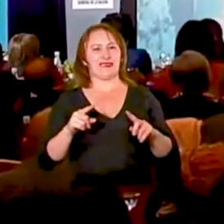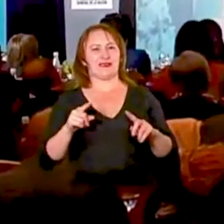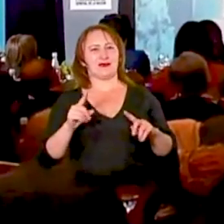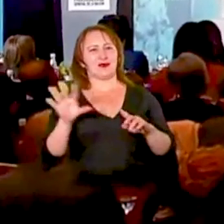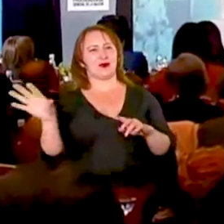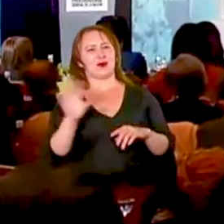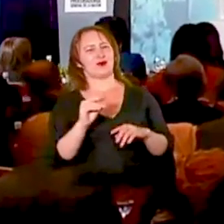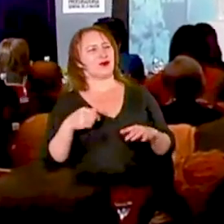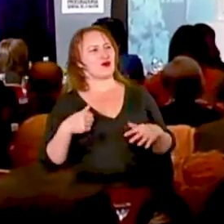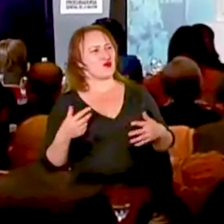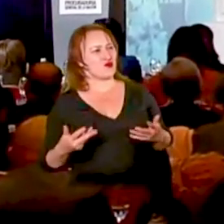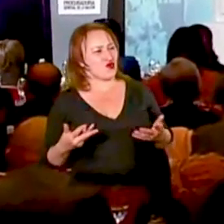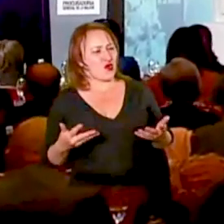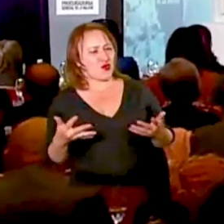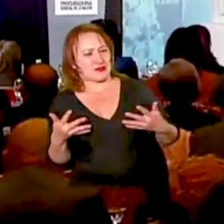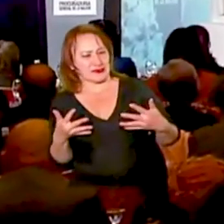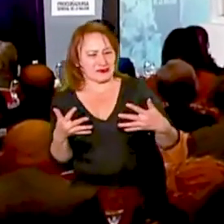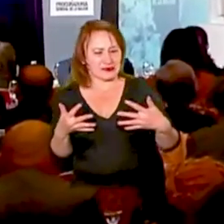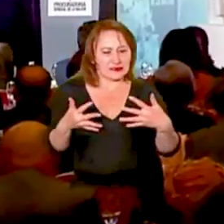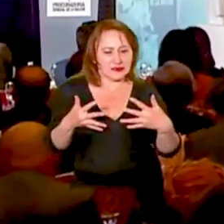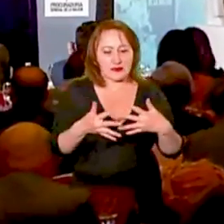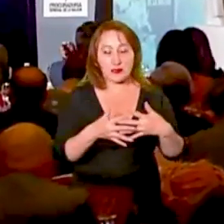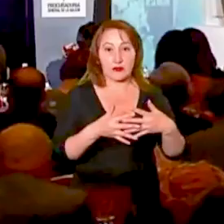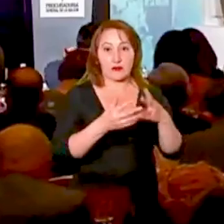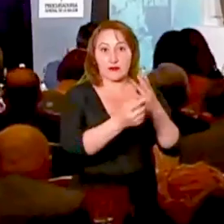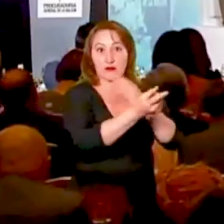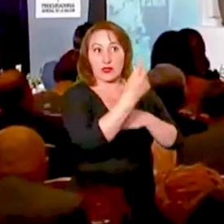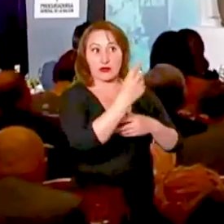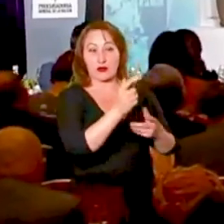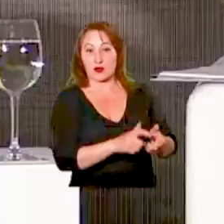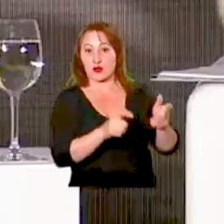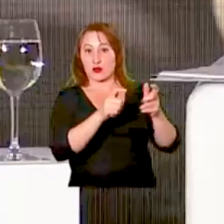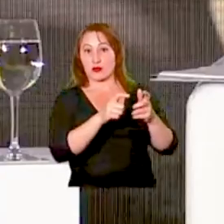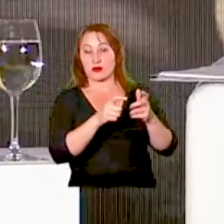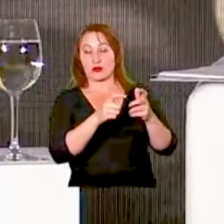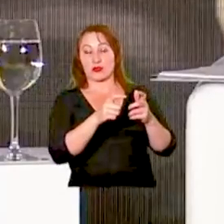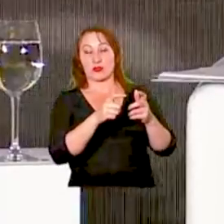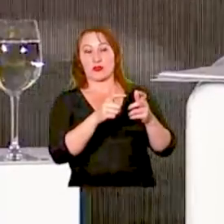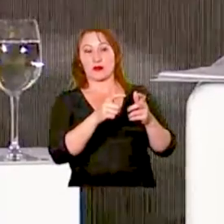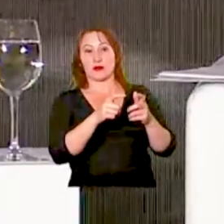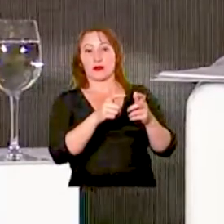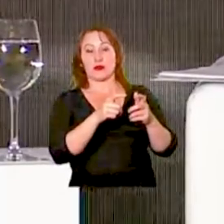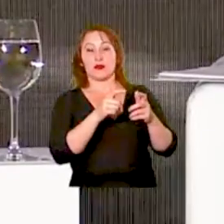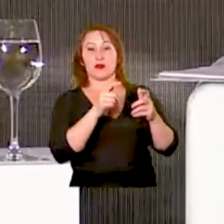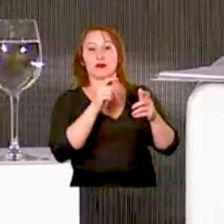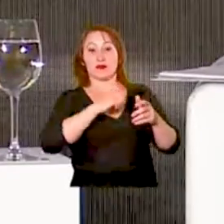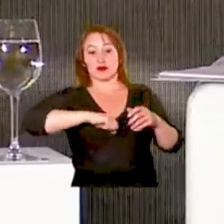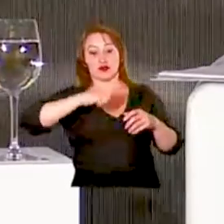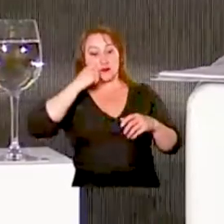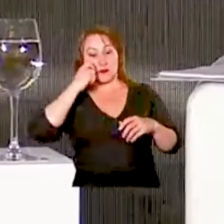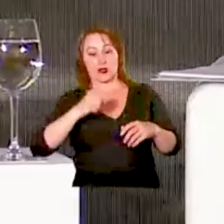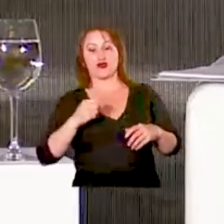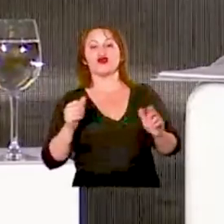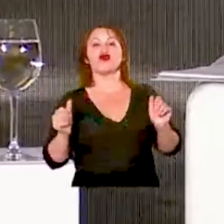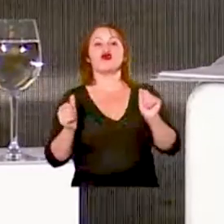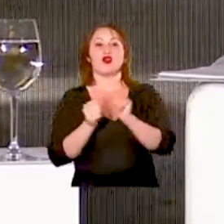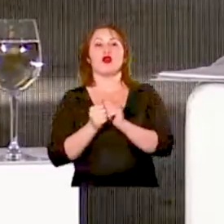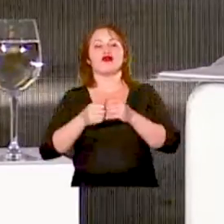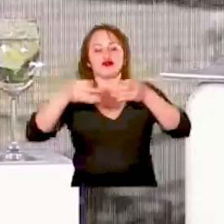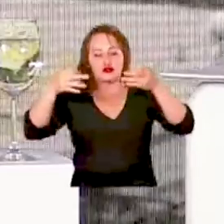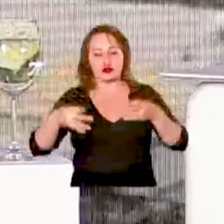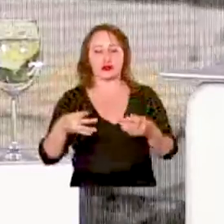todos entre cómo armonizar la orden de la Corte Interamericana de Derechos Humanos con la